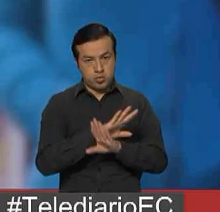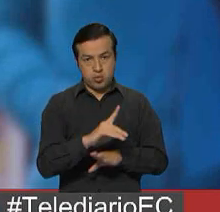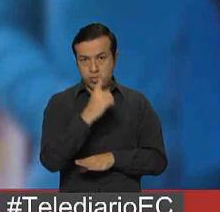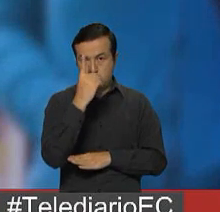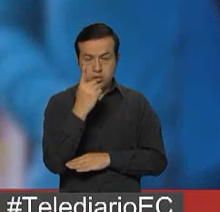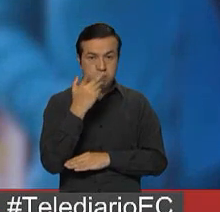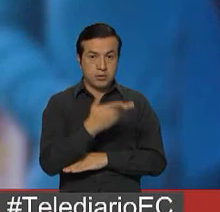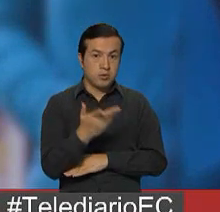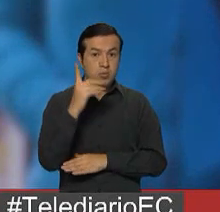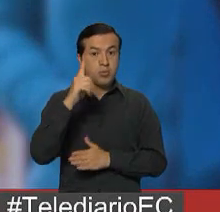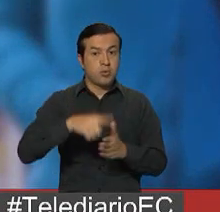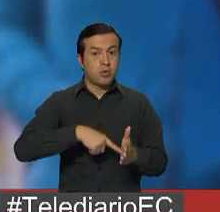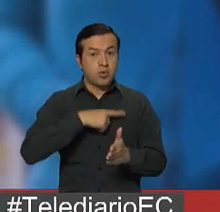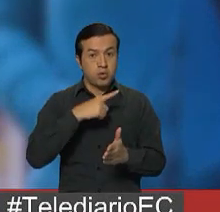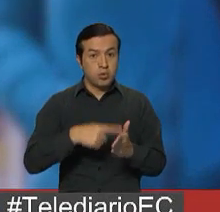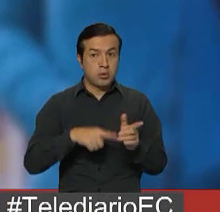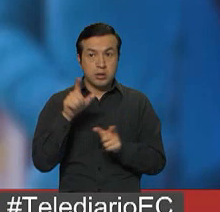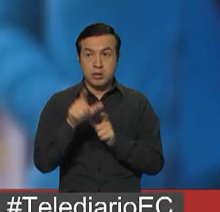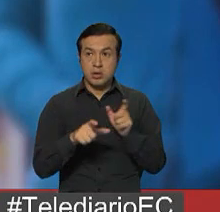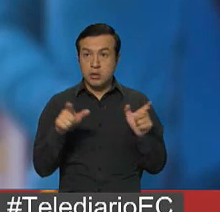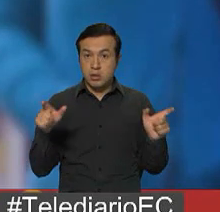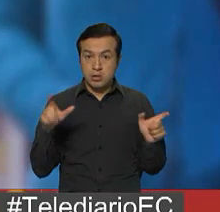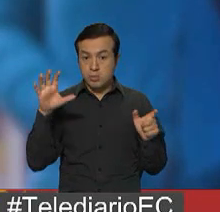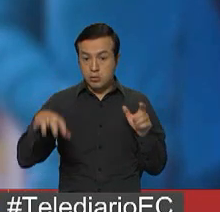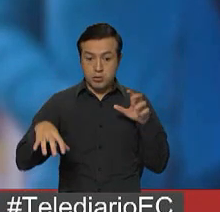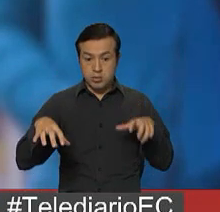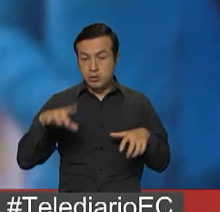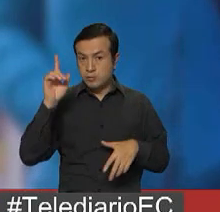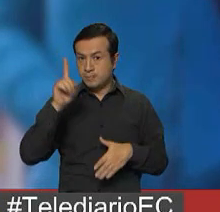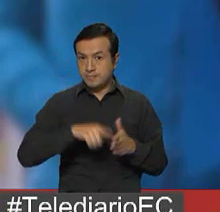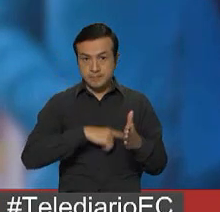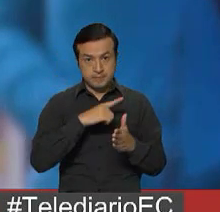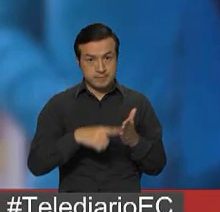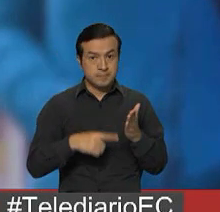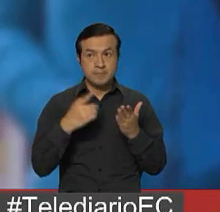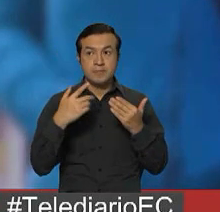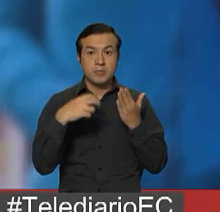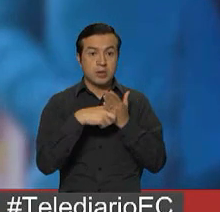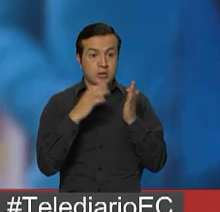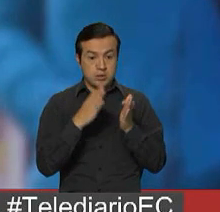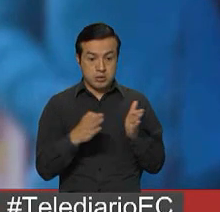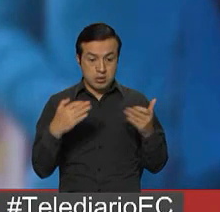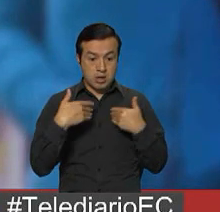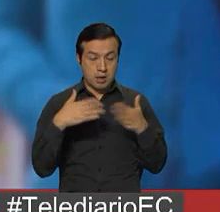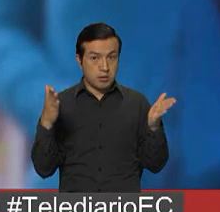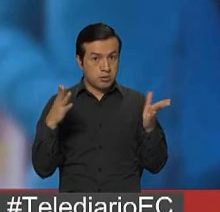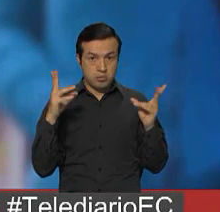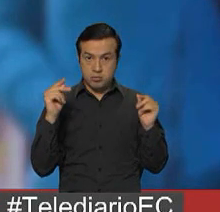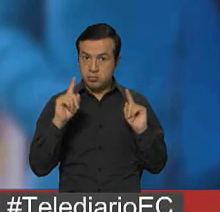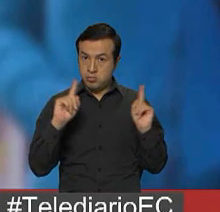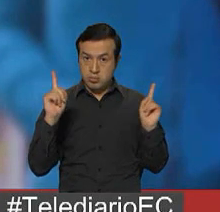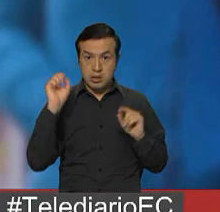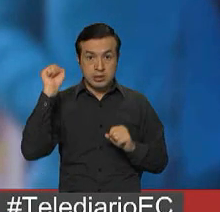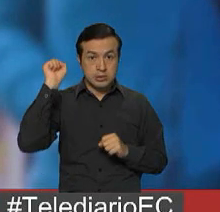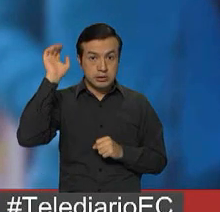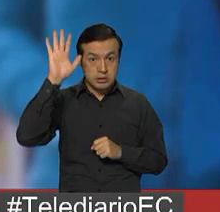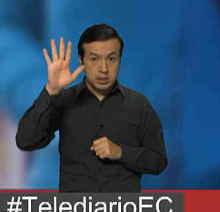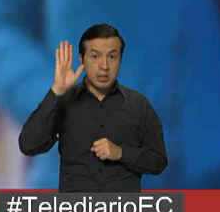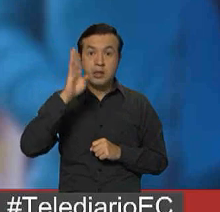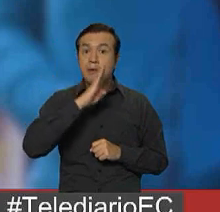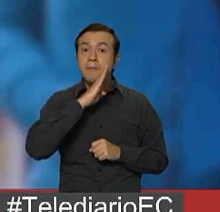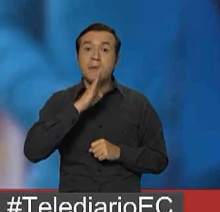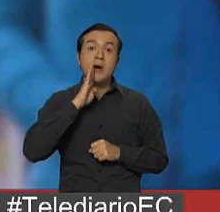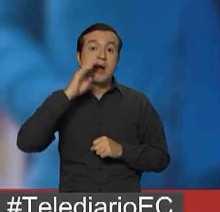está prohibido el transporte de personas entre provincias y la apertura de los terminales terrestres está prohibida la apertura de cines bares